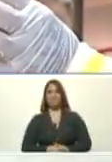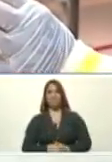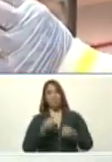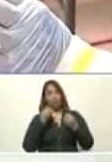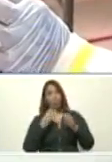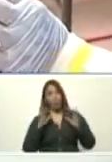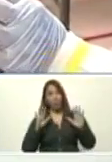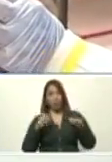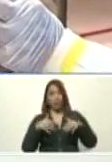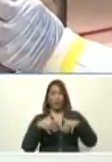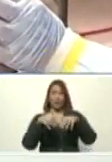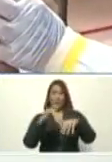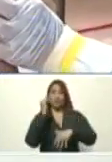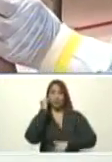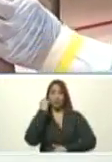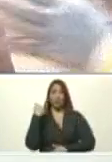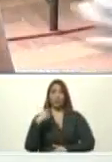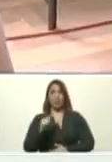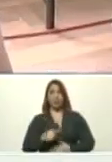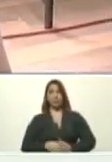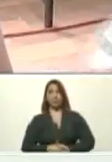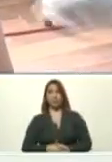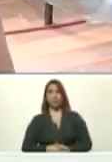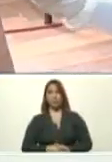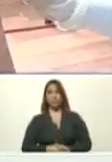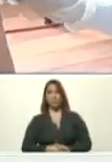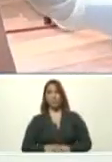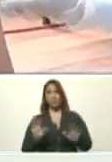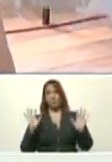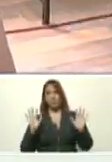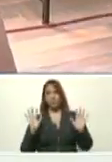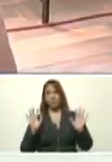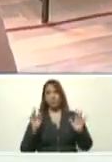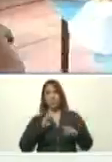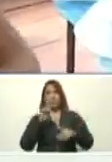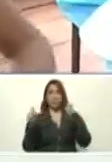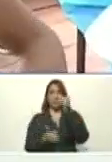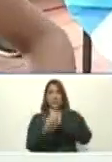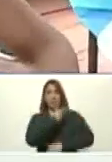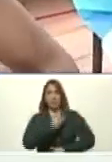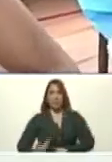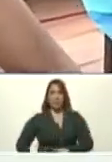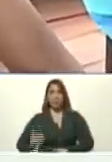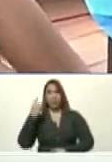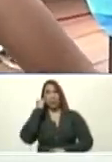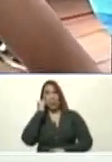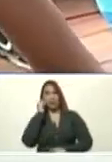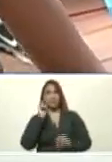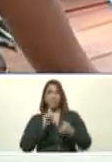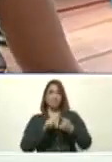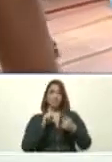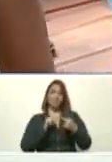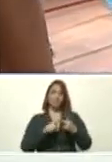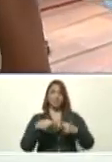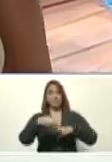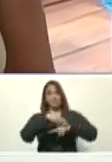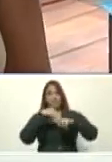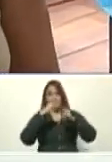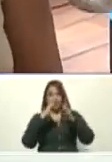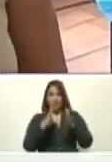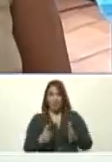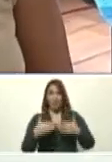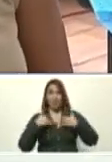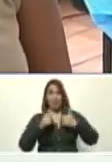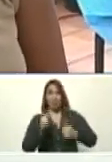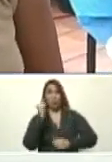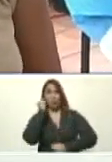un ejército de mujeres tenemos. ¿Ah? Vicepresidenta mujer, ministra de salud